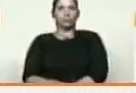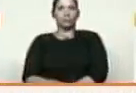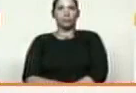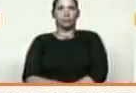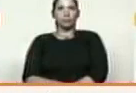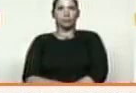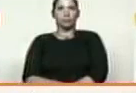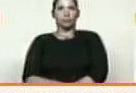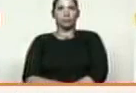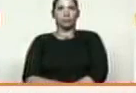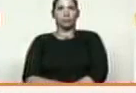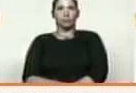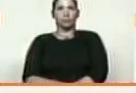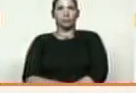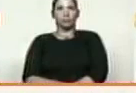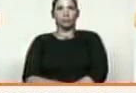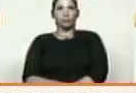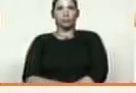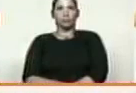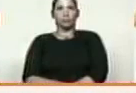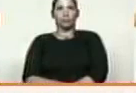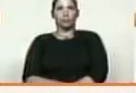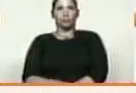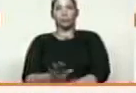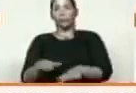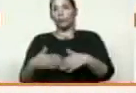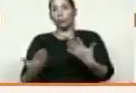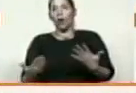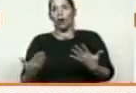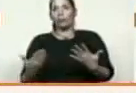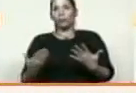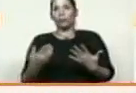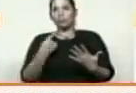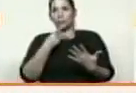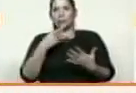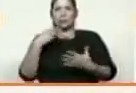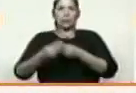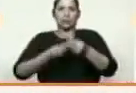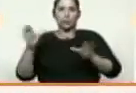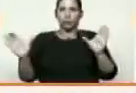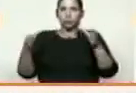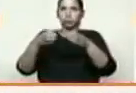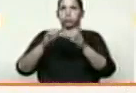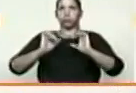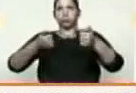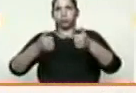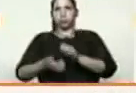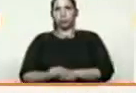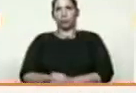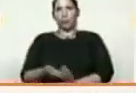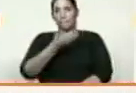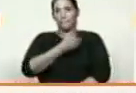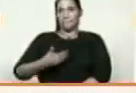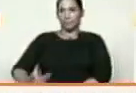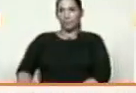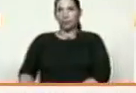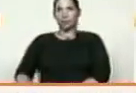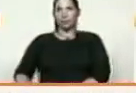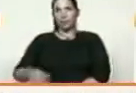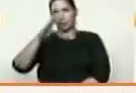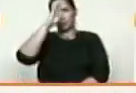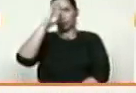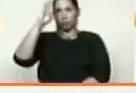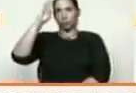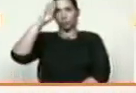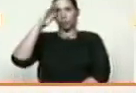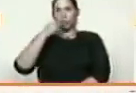Cuando se inició esta reunión, presidente Diosdado en esa inteligencia rápida